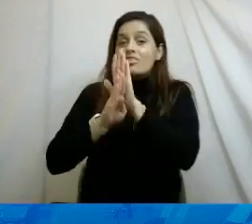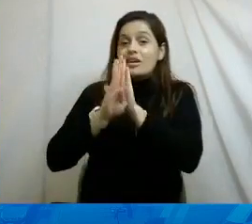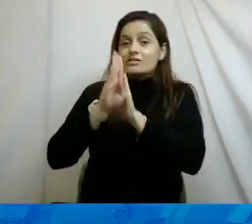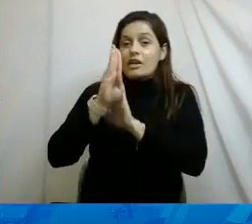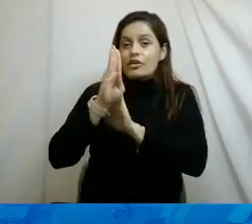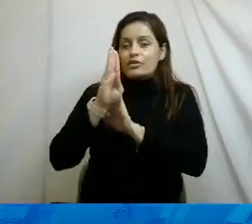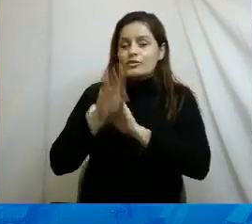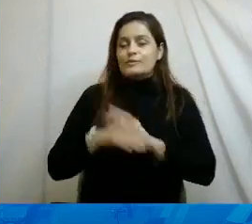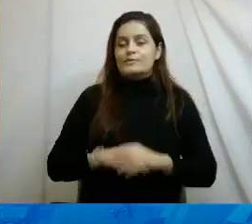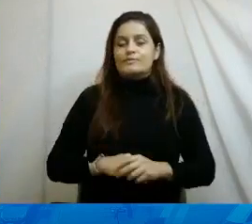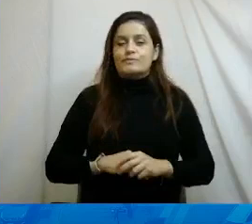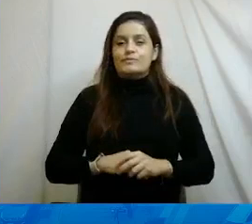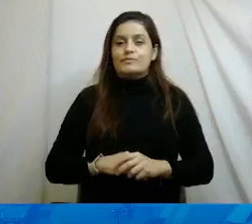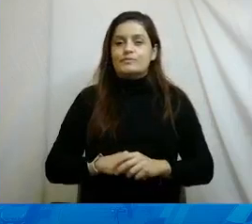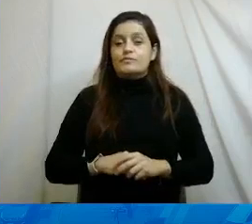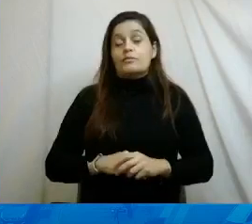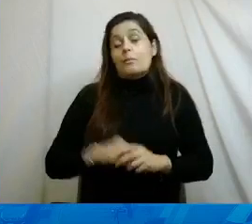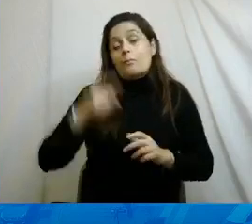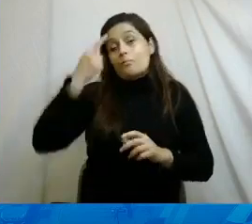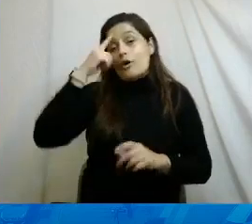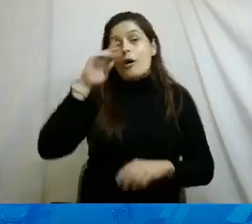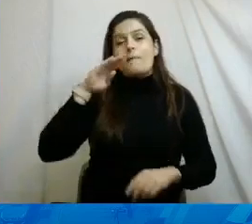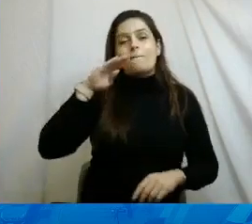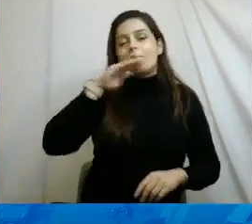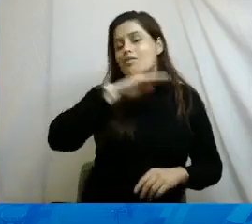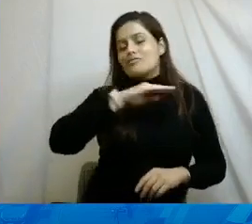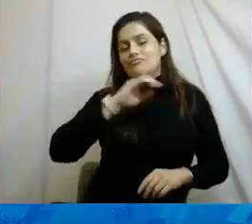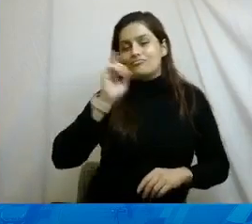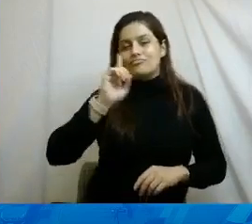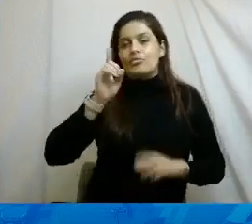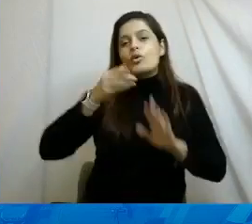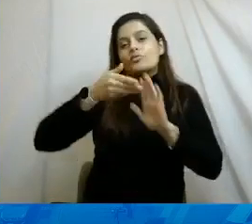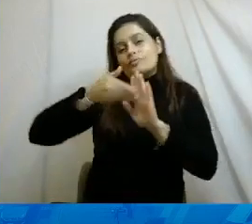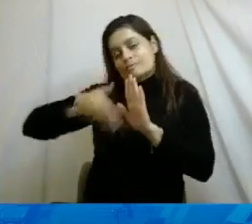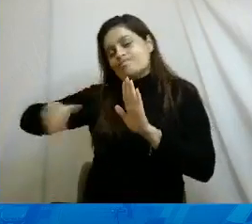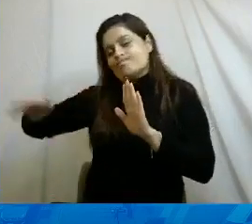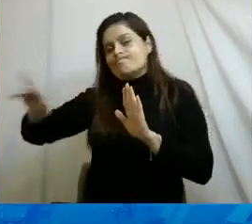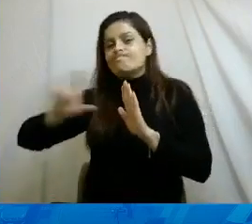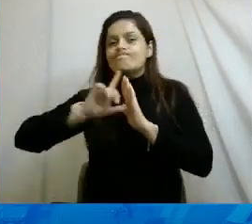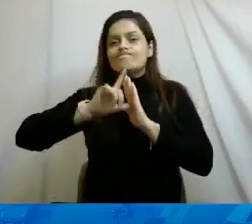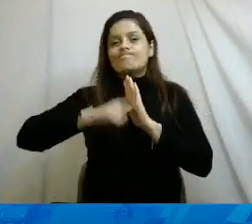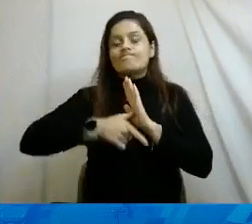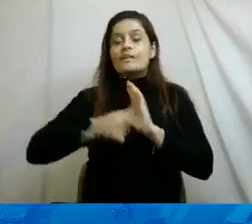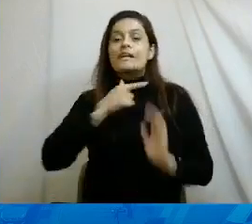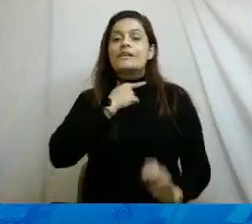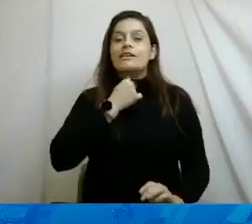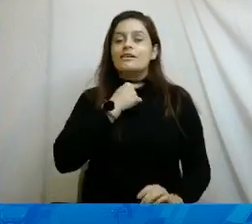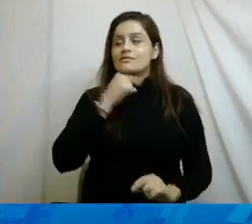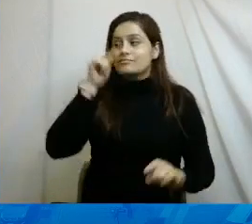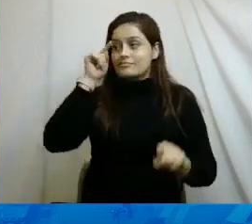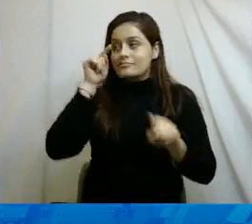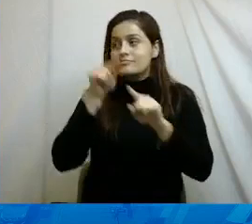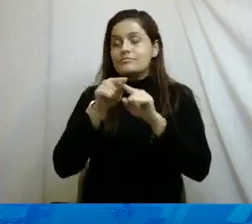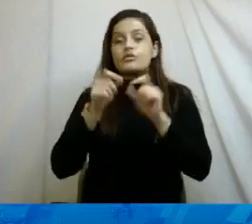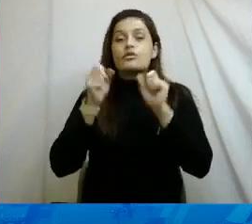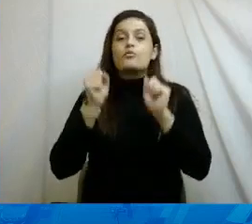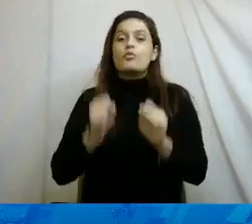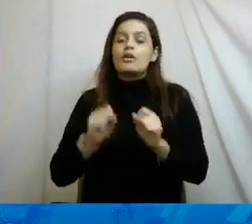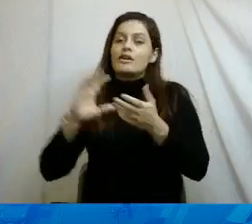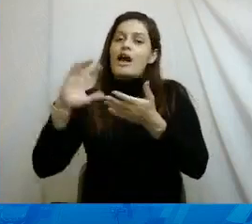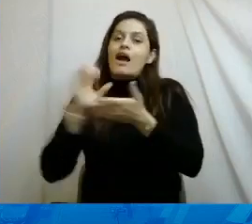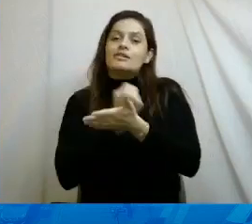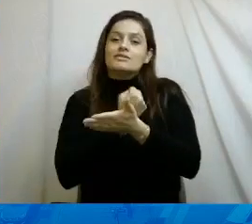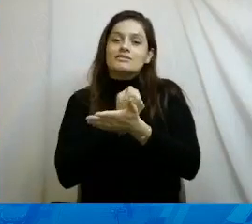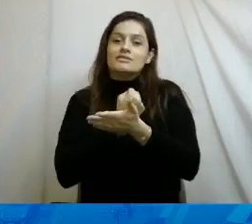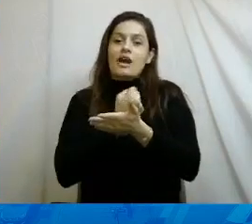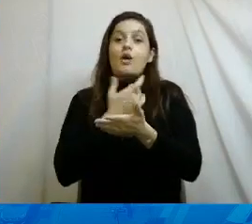un periodo a largo plazo, digo, pero sí hemos puesto el énfasis en poder concretarlo porque sabemos que es